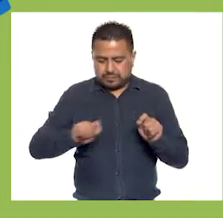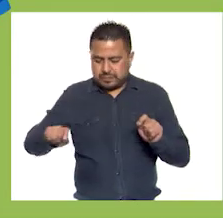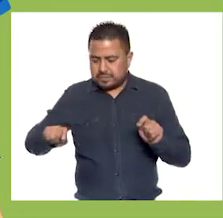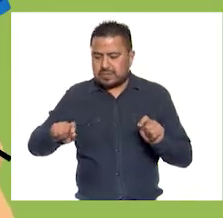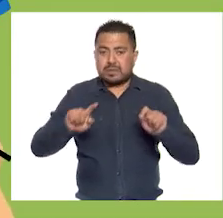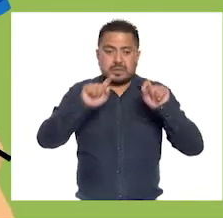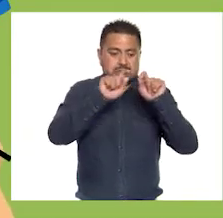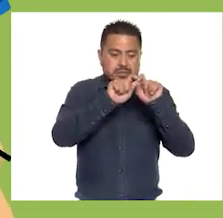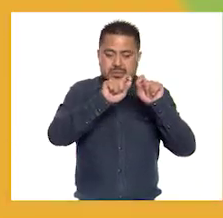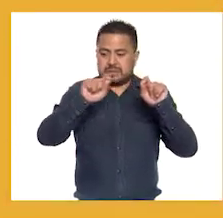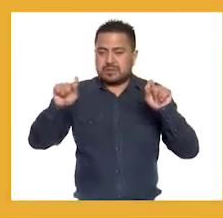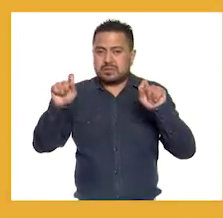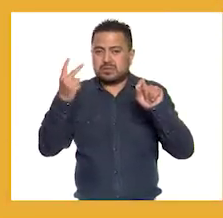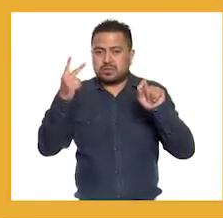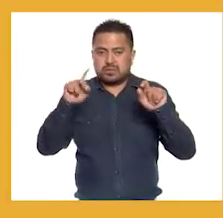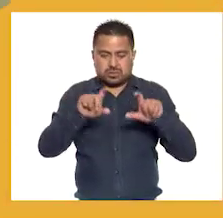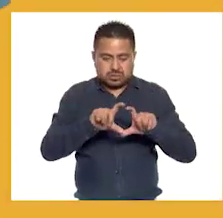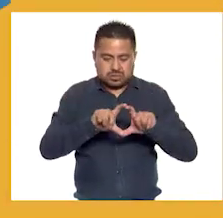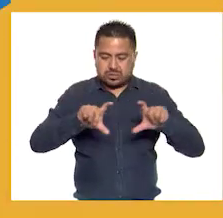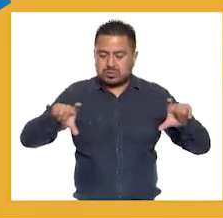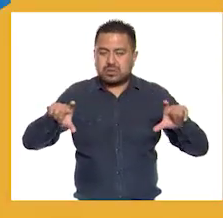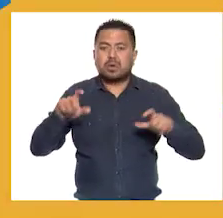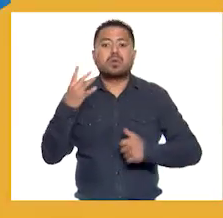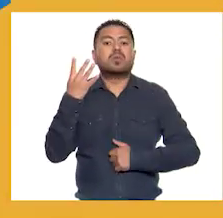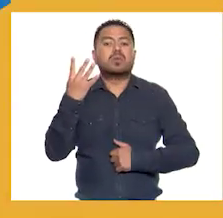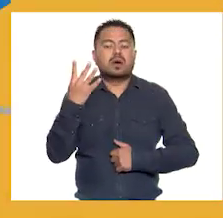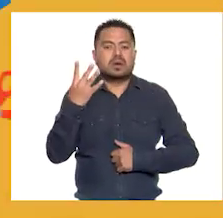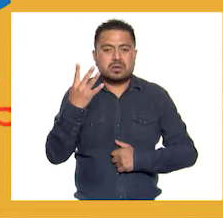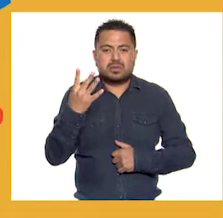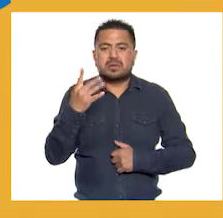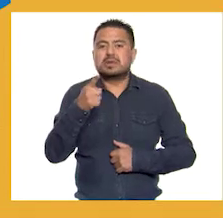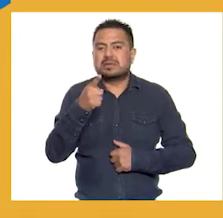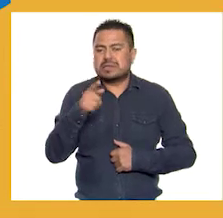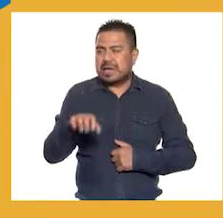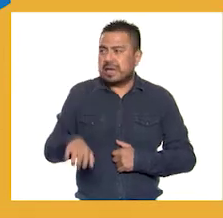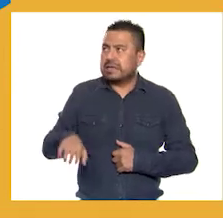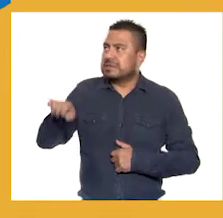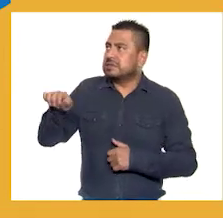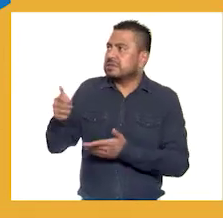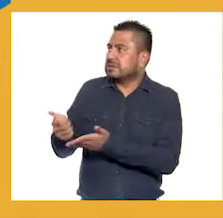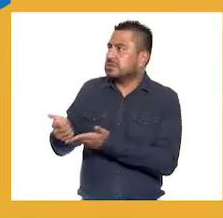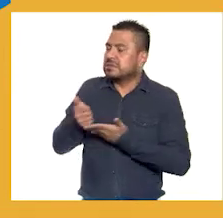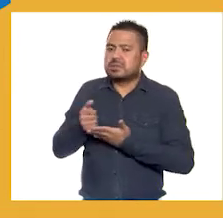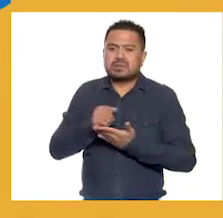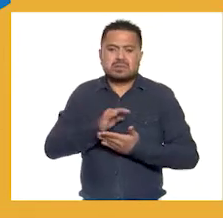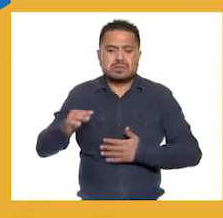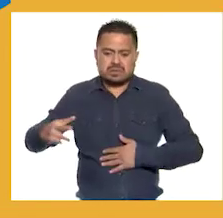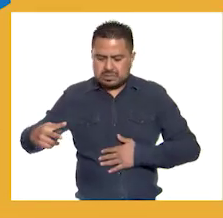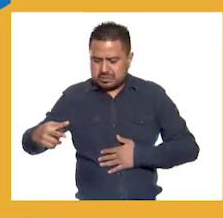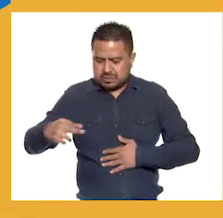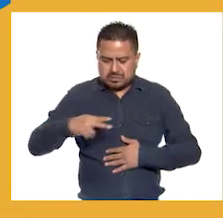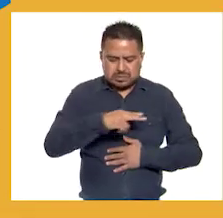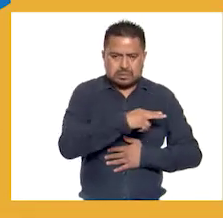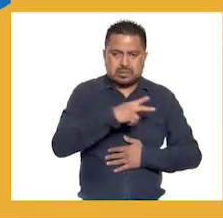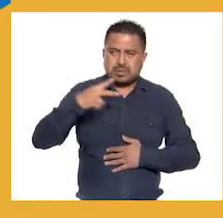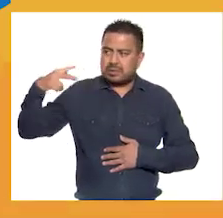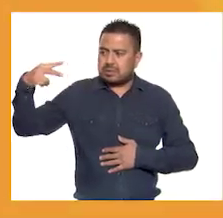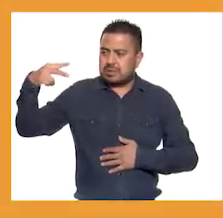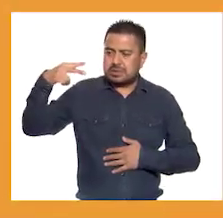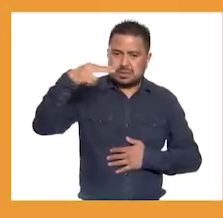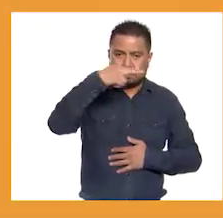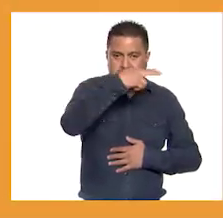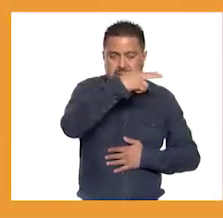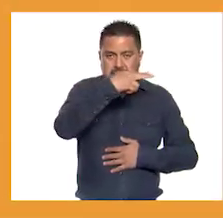horizontal entre los dos puntos. 4. Con ayuda de un adulto, corta sobre la línea horizontal que